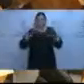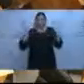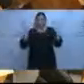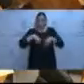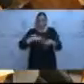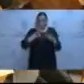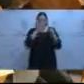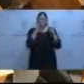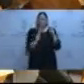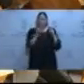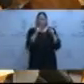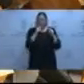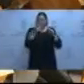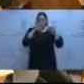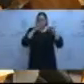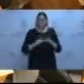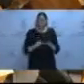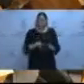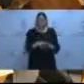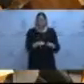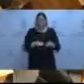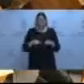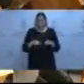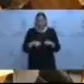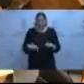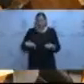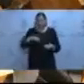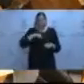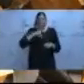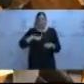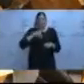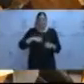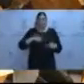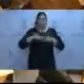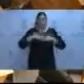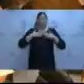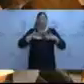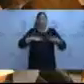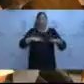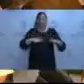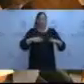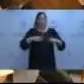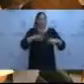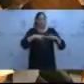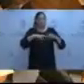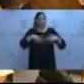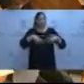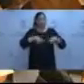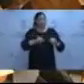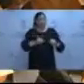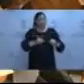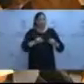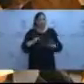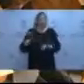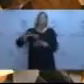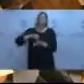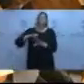agua, la residencia con el parking sin finalizar, la ciudad del motor sin construir, señor